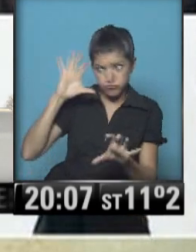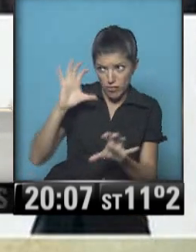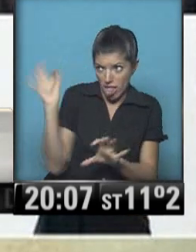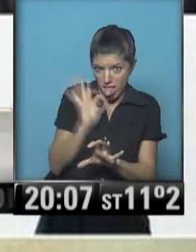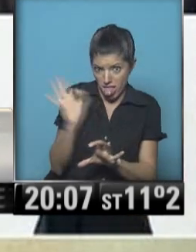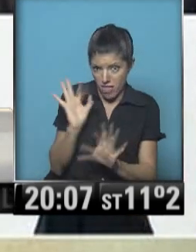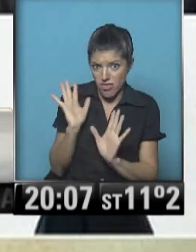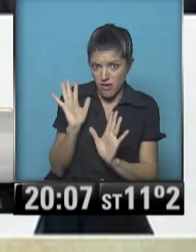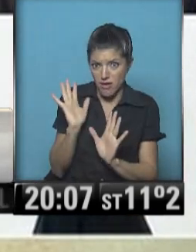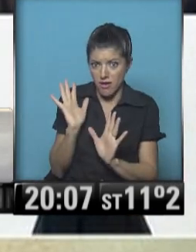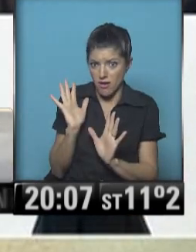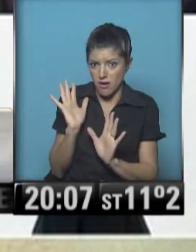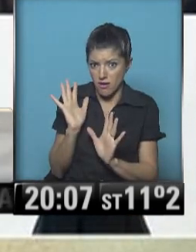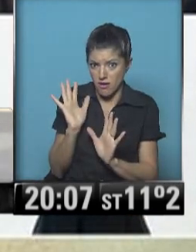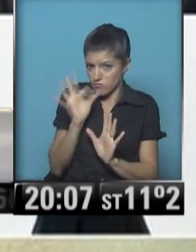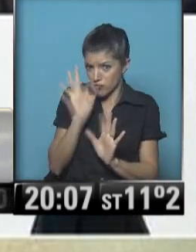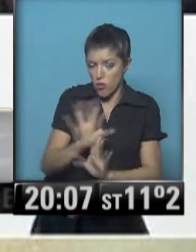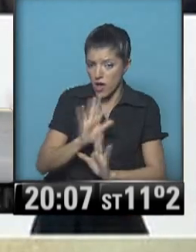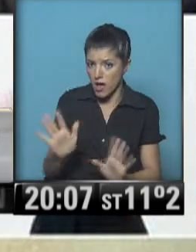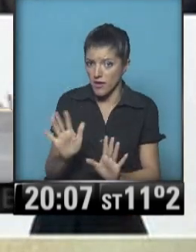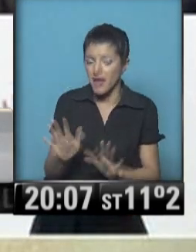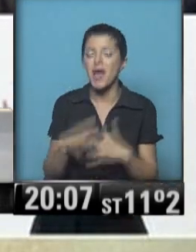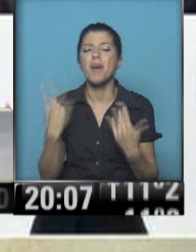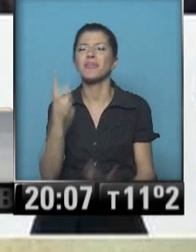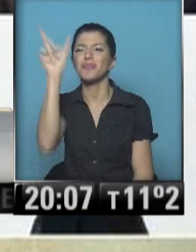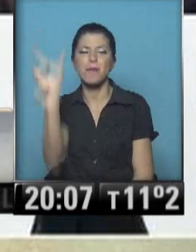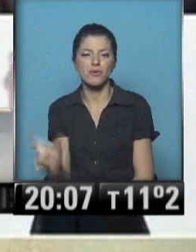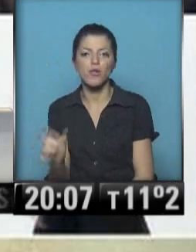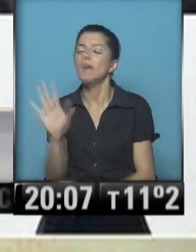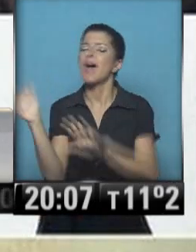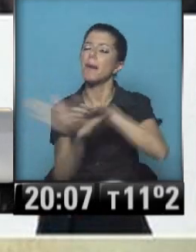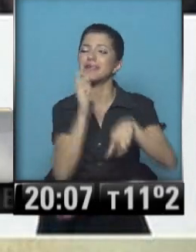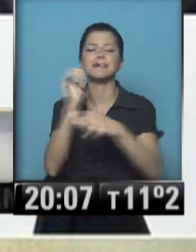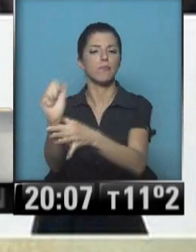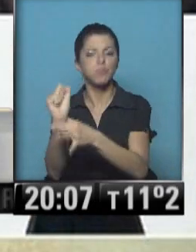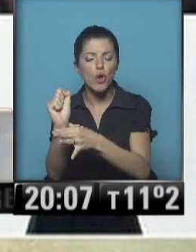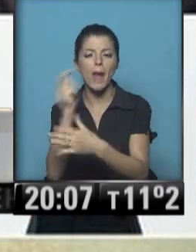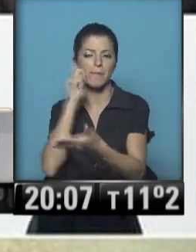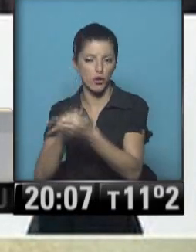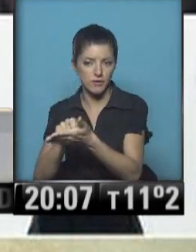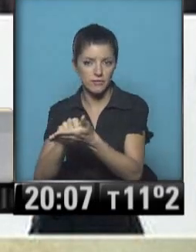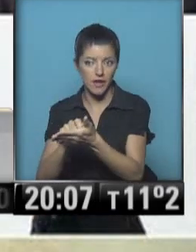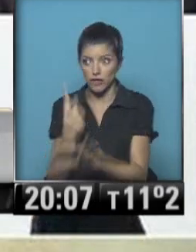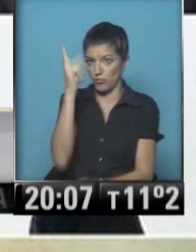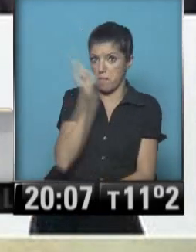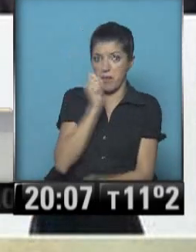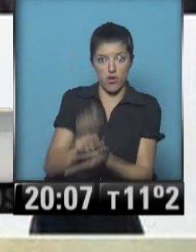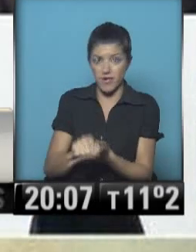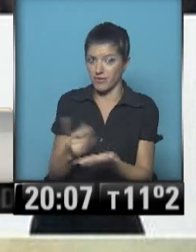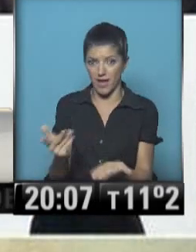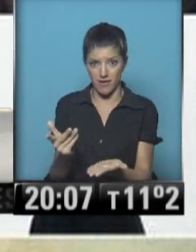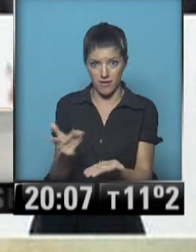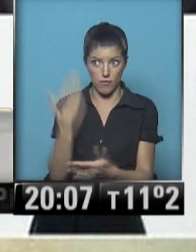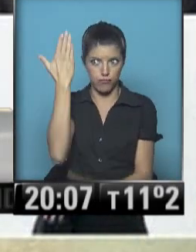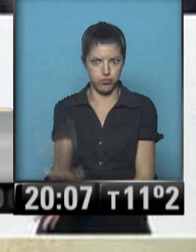recuerdo y además con la un periodista no importa si tiene prestigio no tiene prestigio Pero además me parece un periodista de la del prestigio de